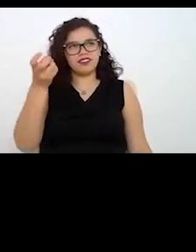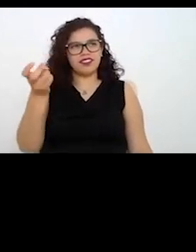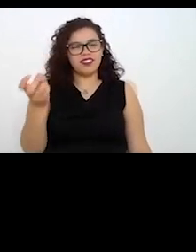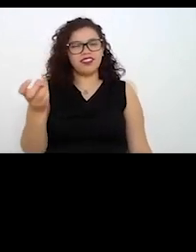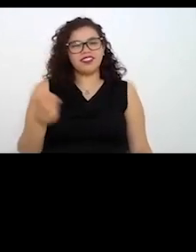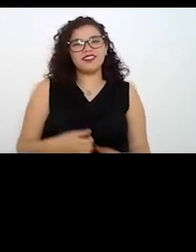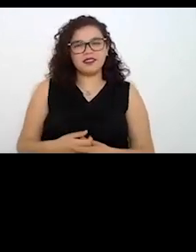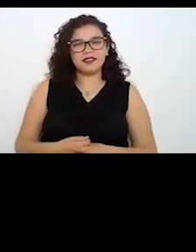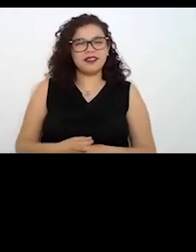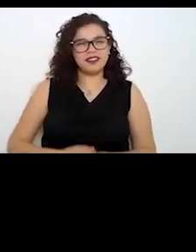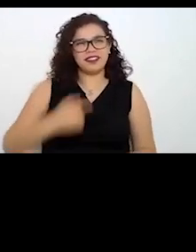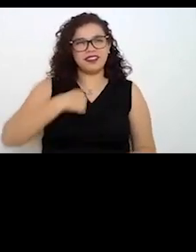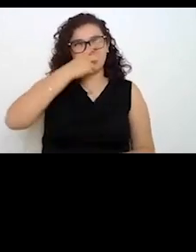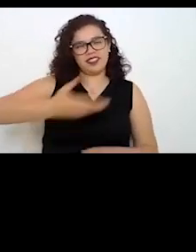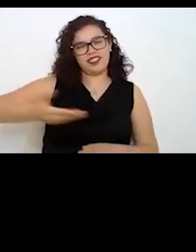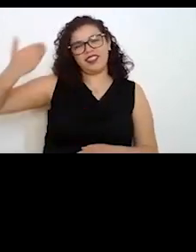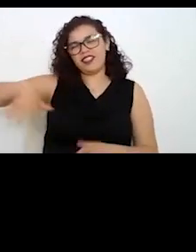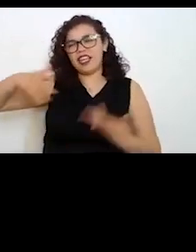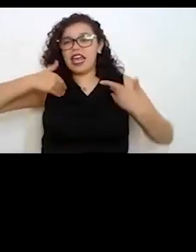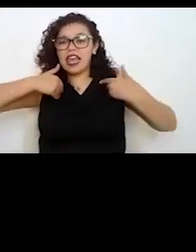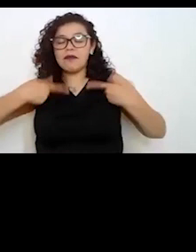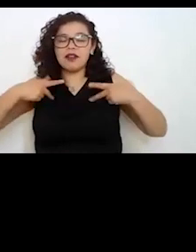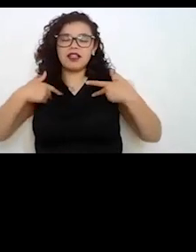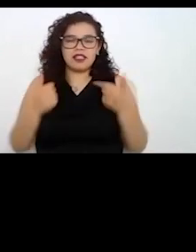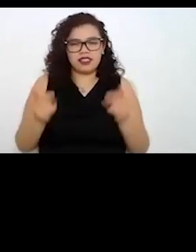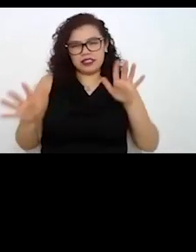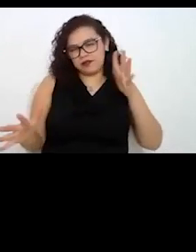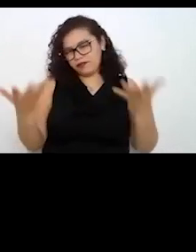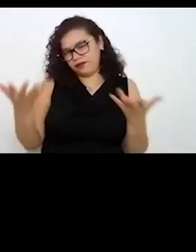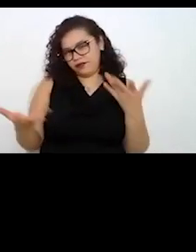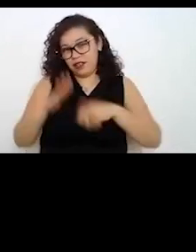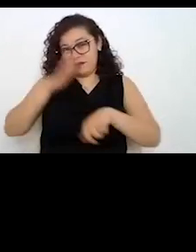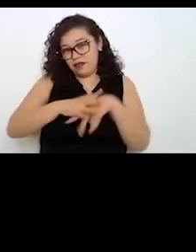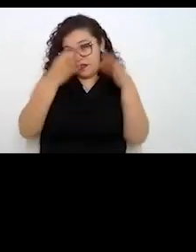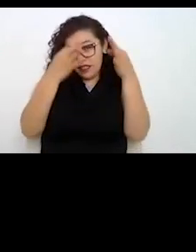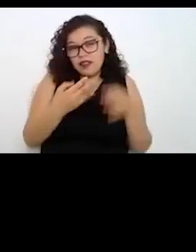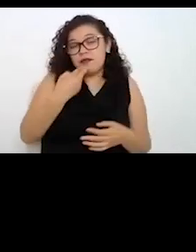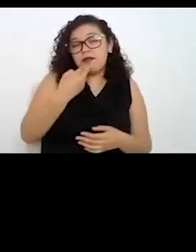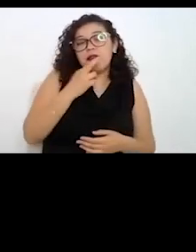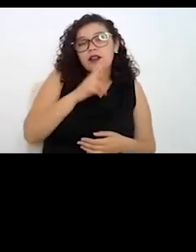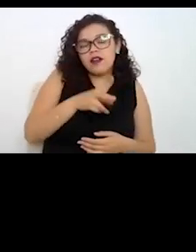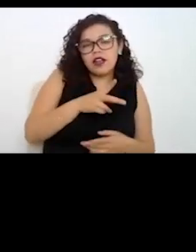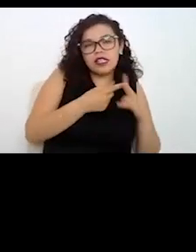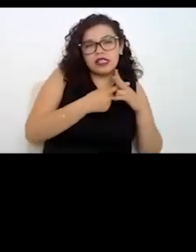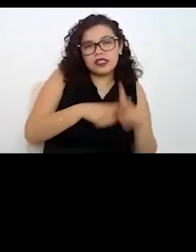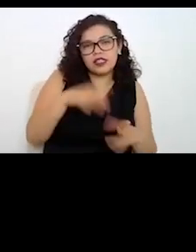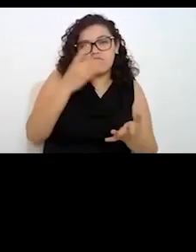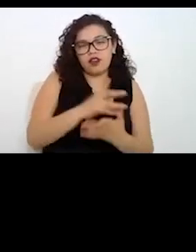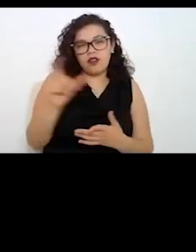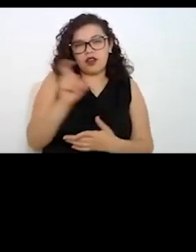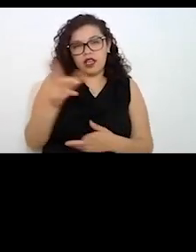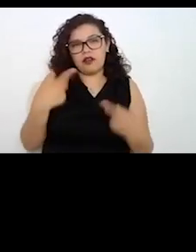de lo que les comentaba, de las interpretaciones que existen. La interpretación más correcta es que se aplique únicamente a los